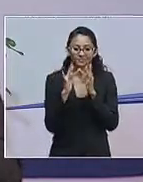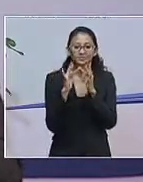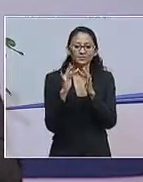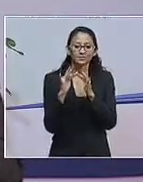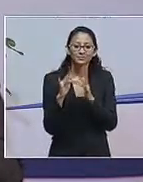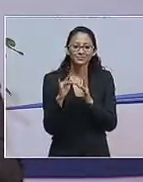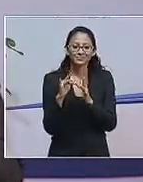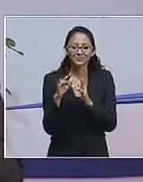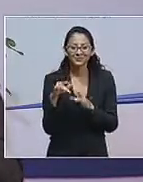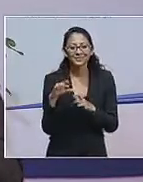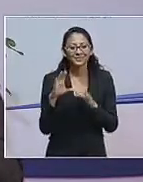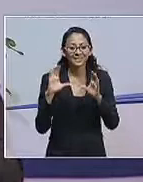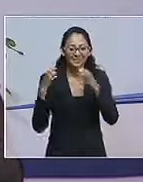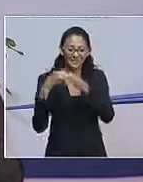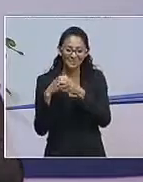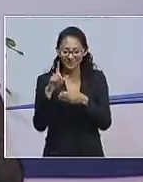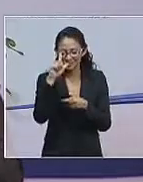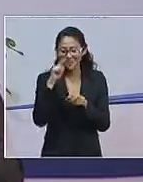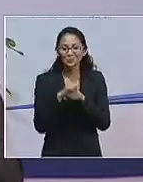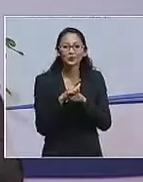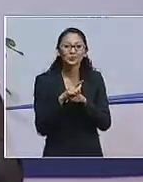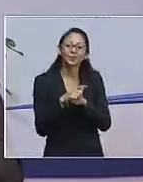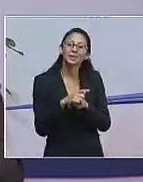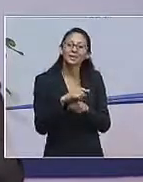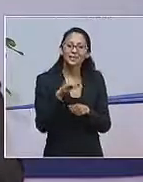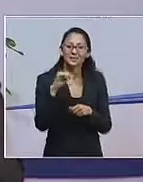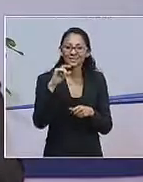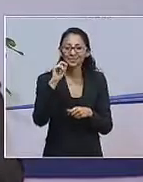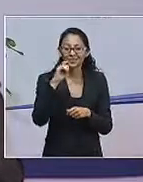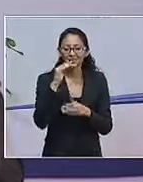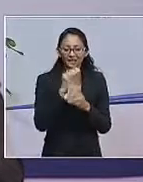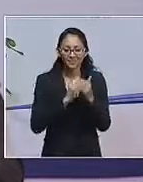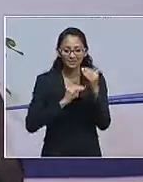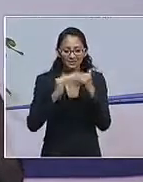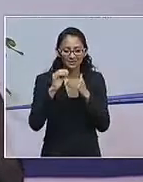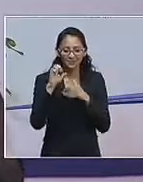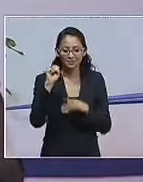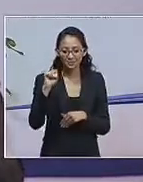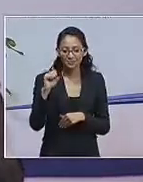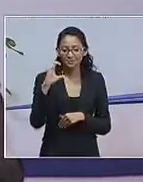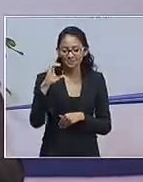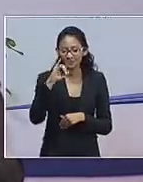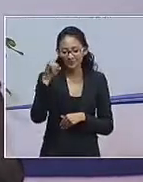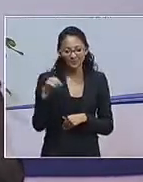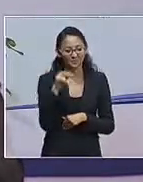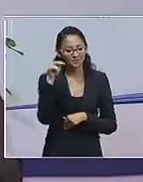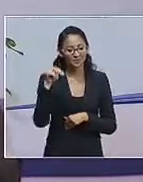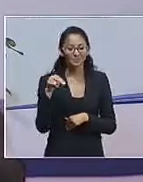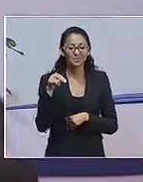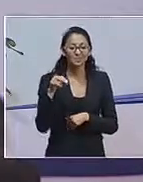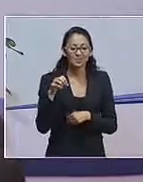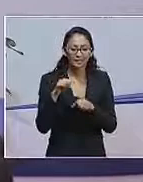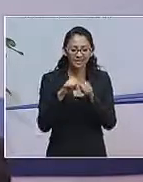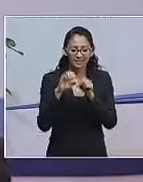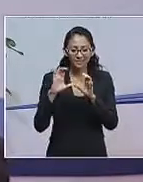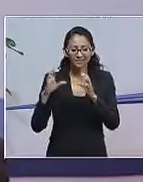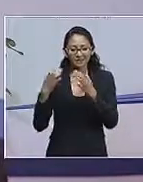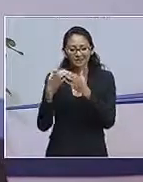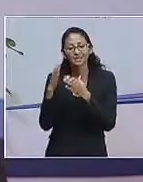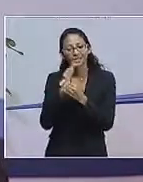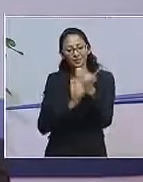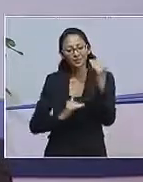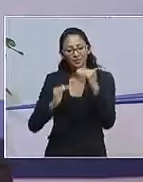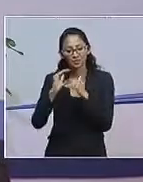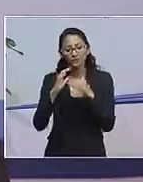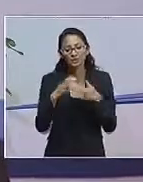del poder judicial de la federación arturo ruiz culebro afirmó que el acceso libre y equitativo a la información de alta calidad es una